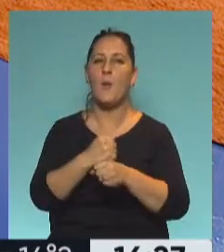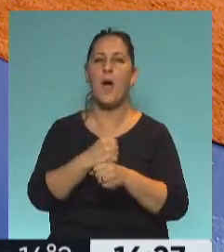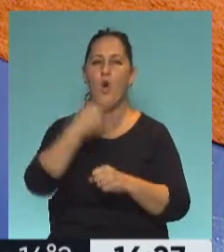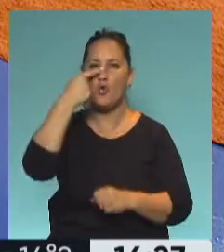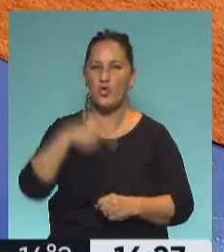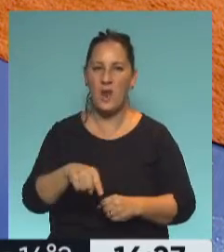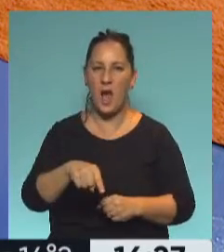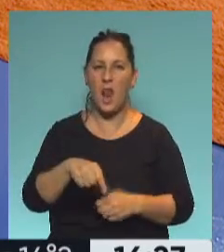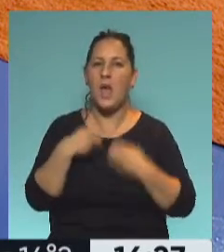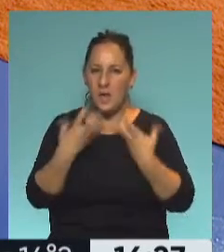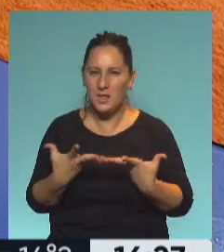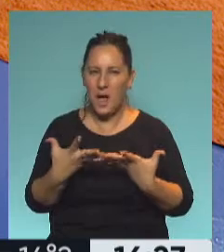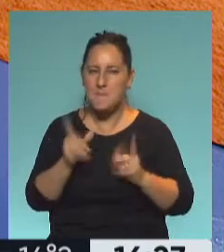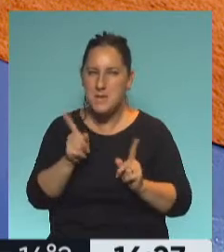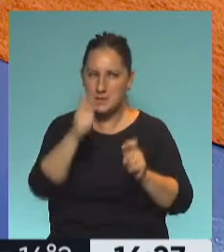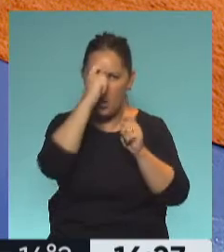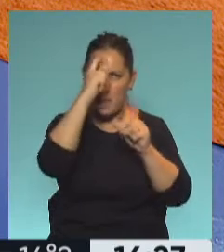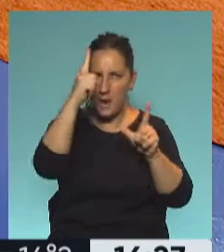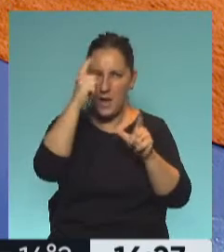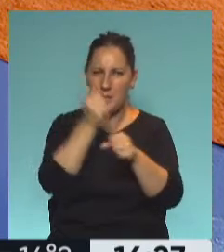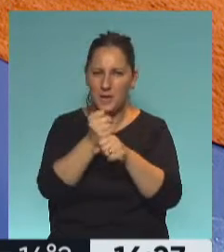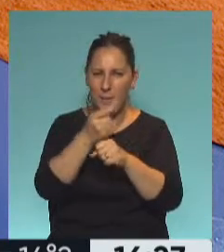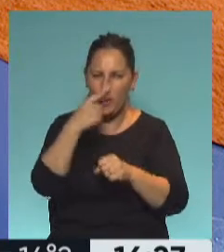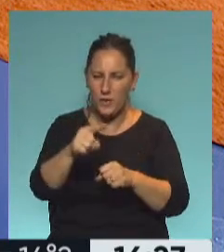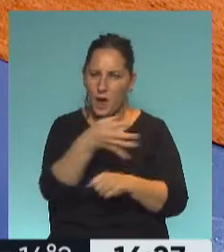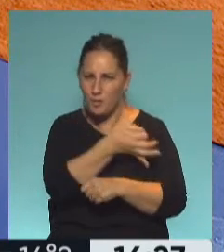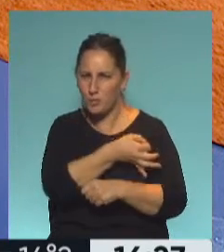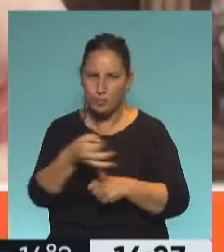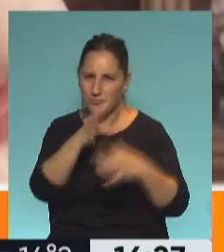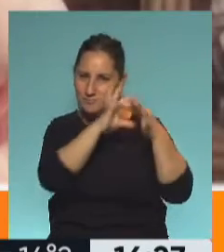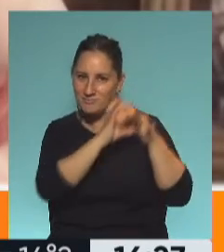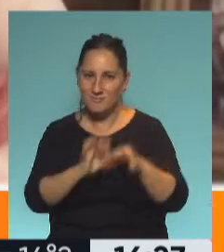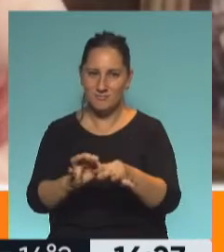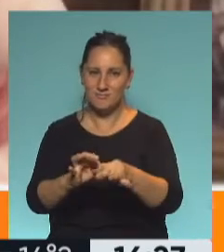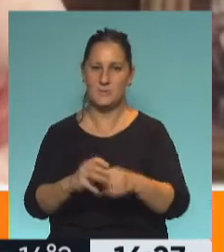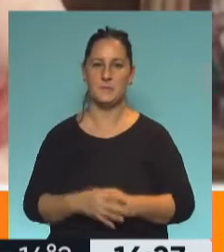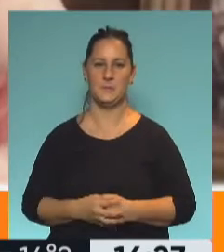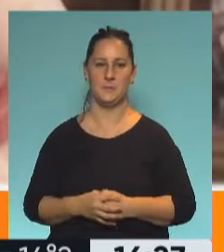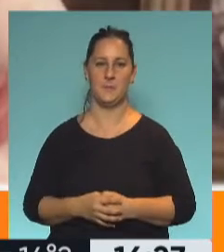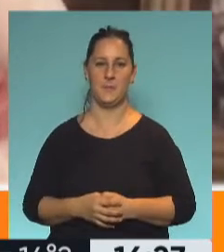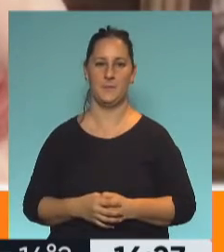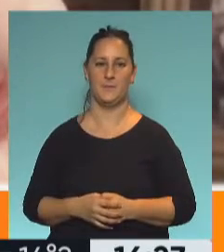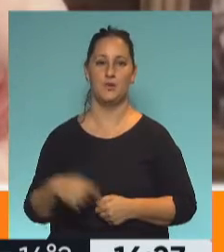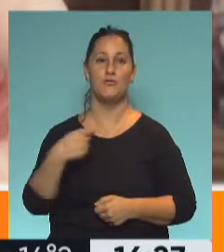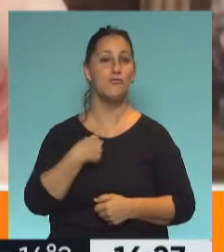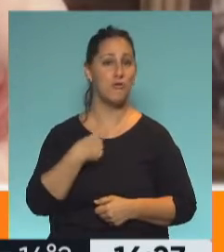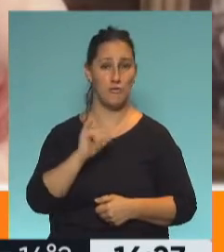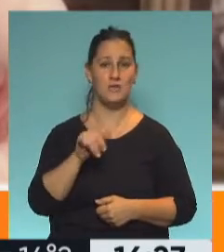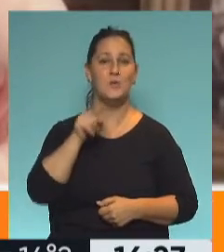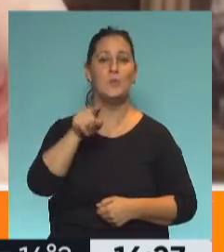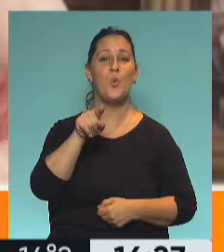Digo, ¿están conformes? ¿Está el trabajo cerca de lo que pensaron? Sí. Yo sí, ¿vos, Clau?